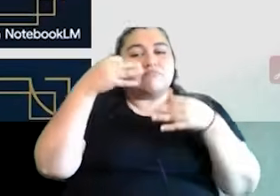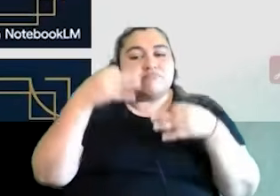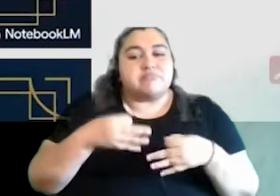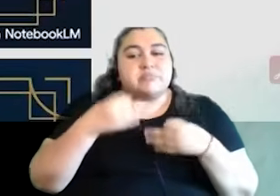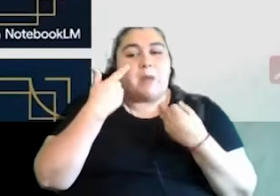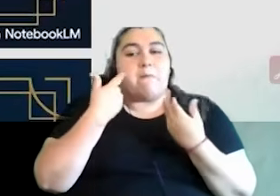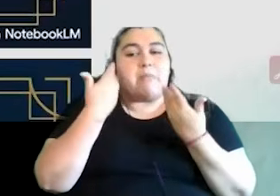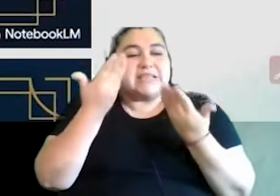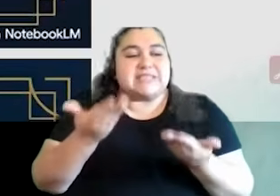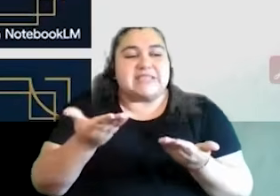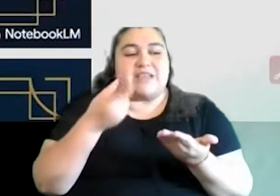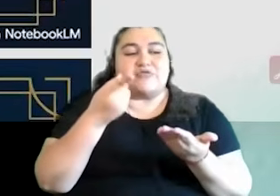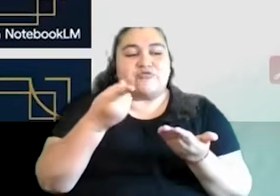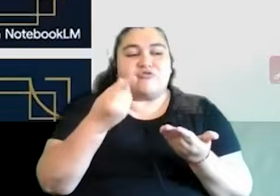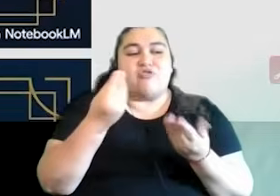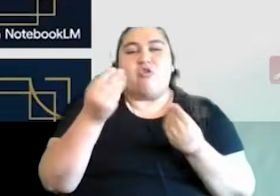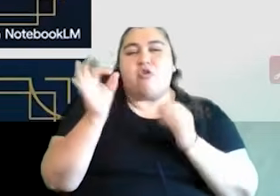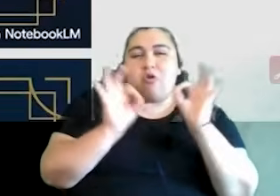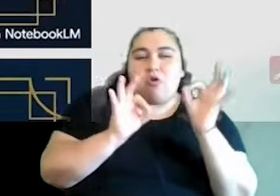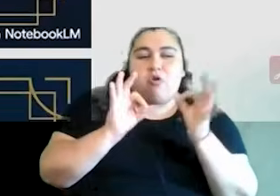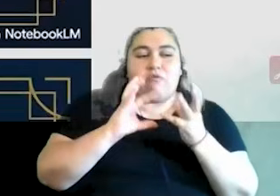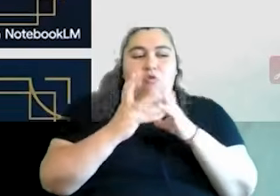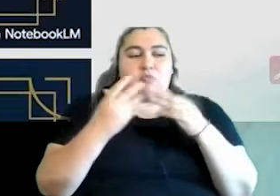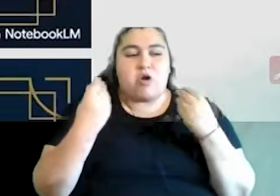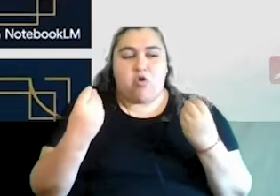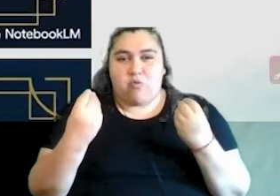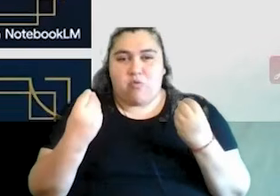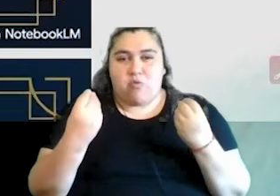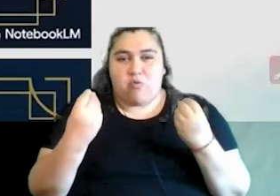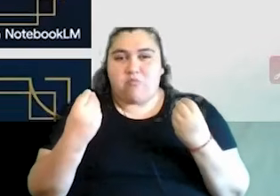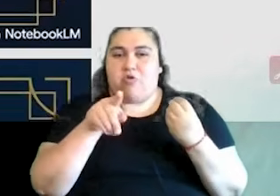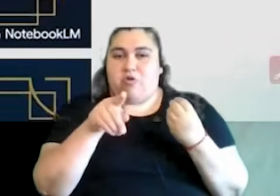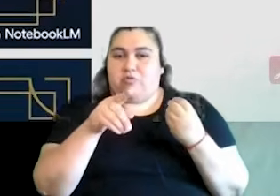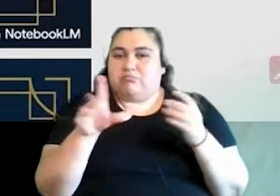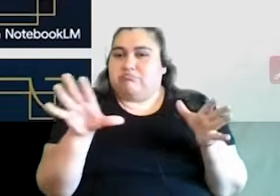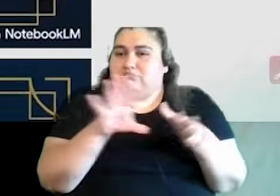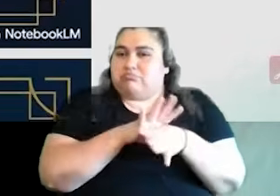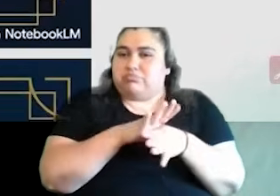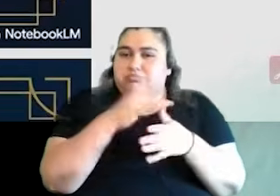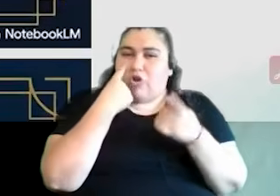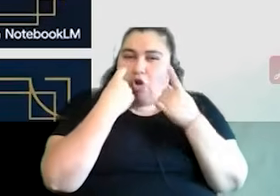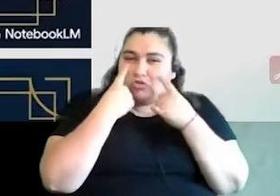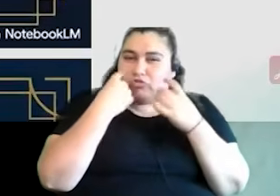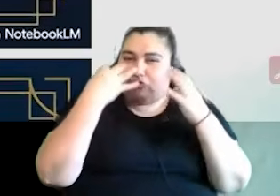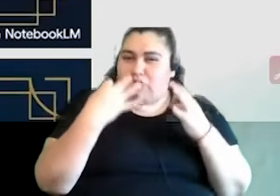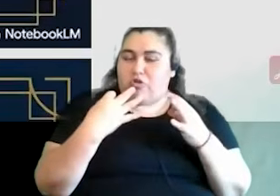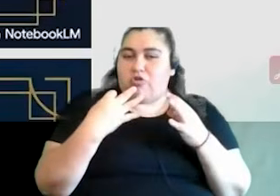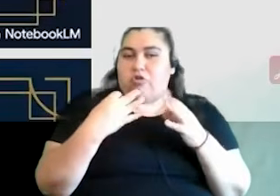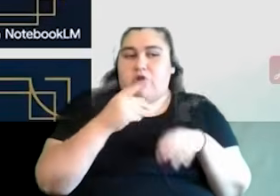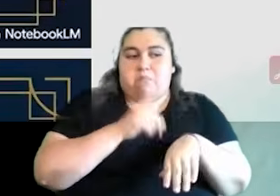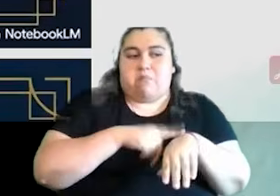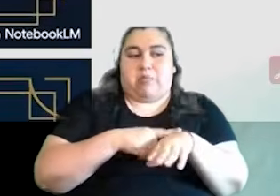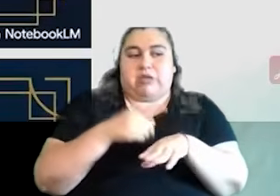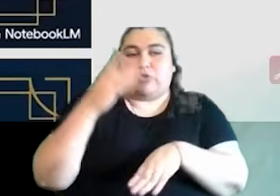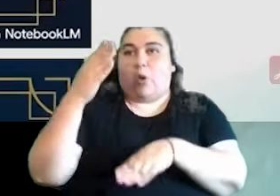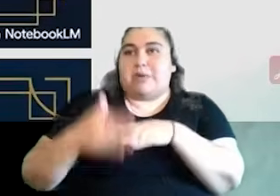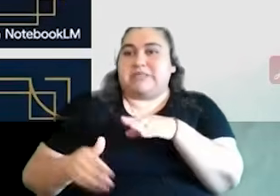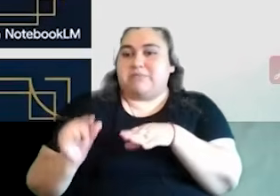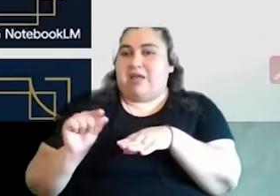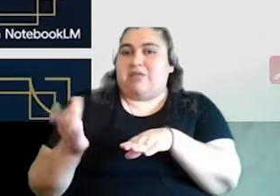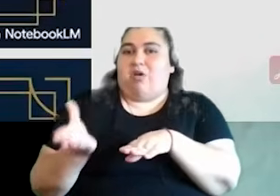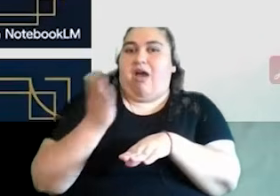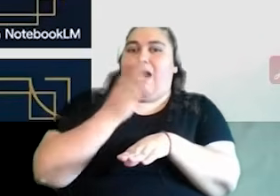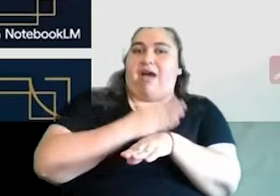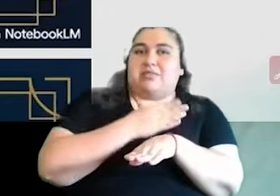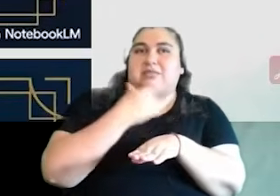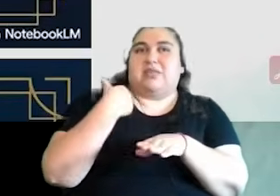presentación de su declaración jurada, y cuando digo correcta, indico antes del vencimiento, en tiempo y forma, y con la